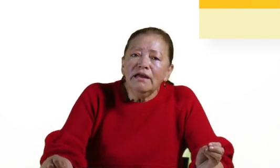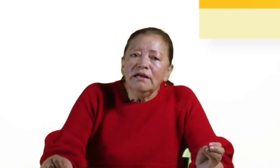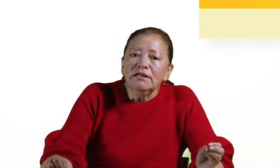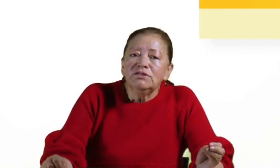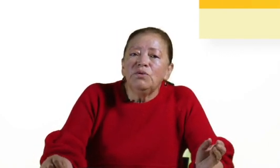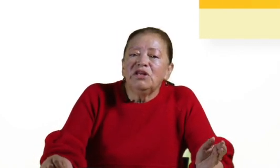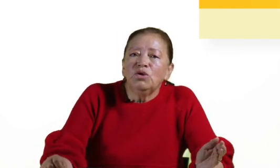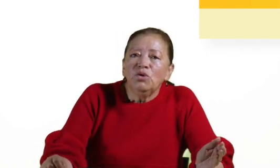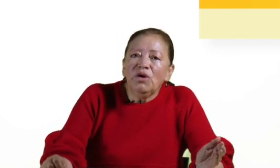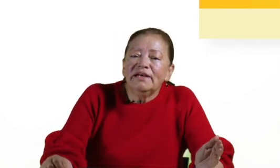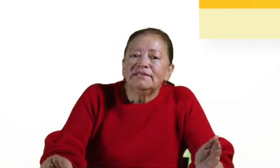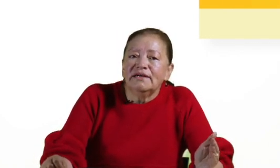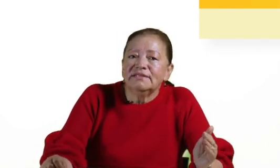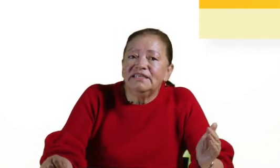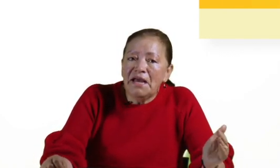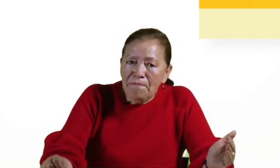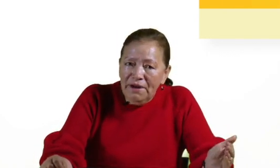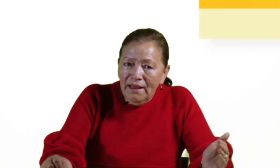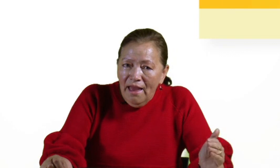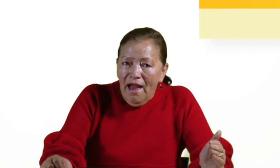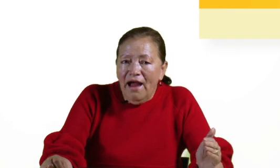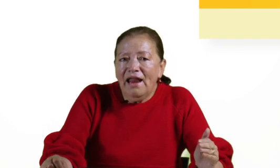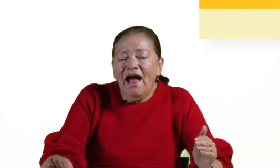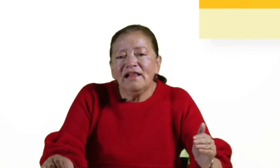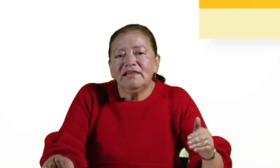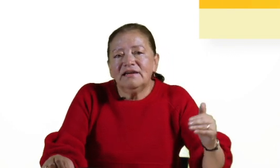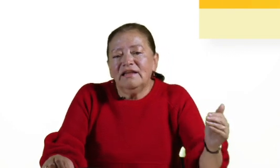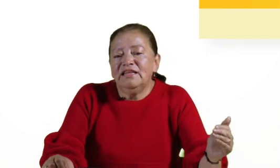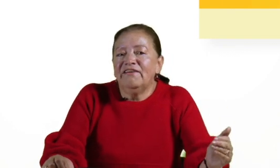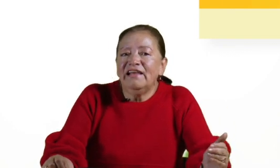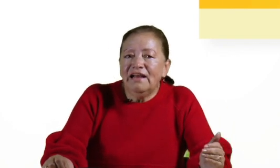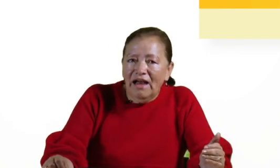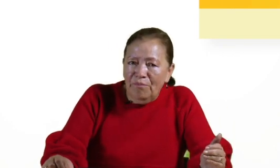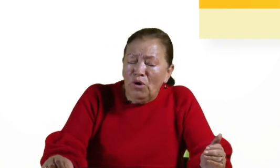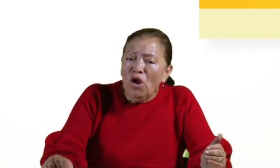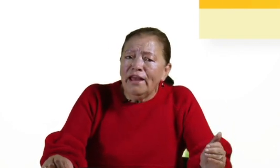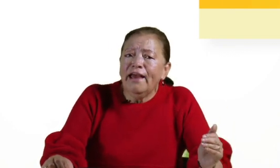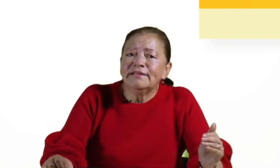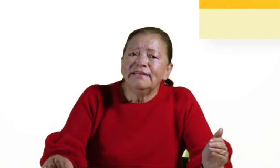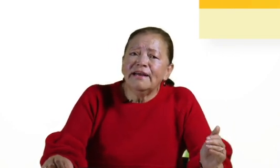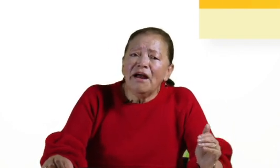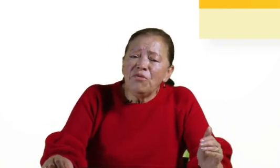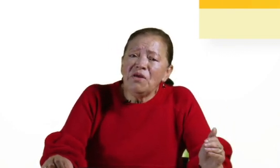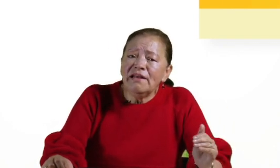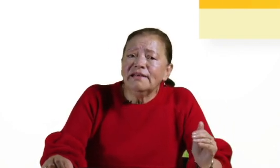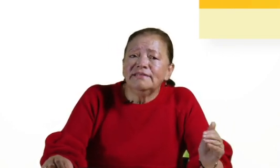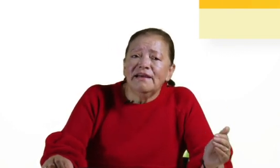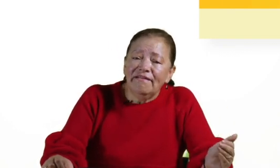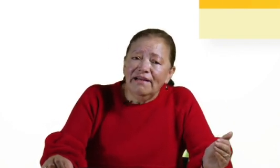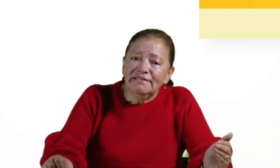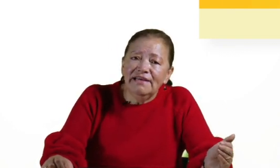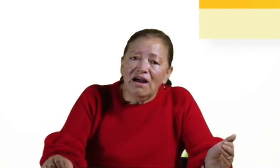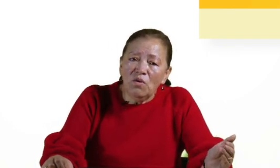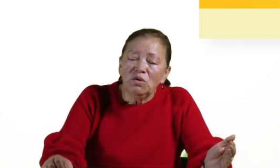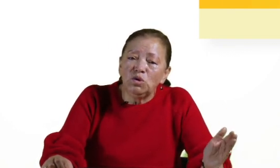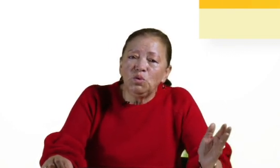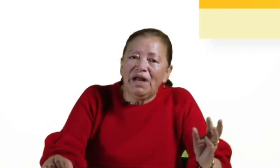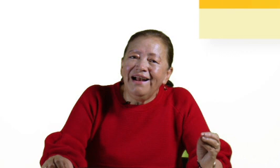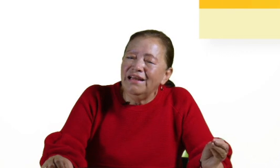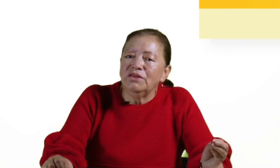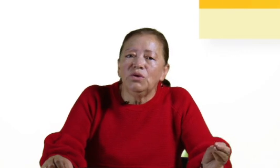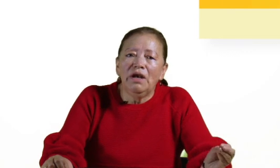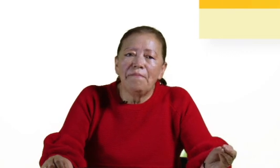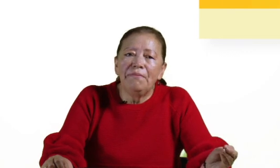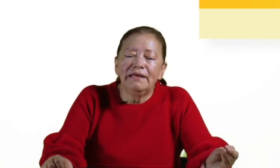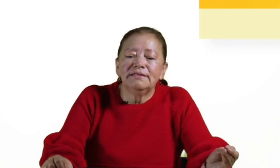y, sobre todo, estar siempre a la alternativa del cambio. Que ese cambio del que se habla sea